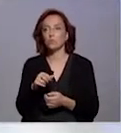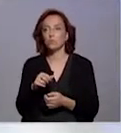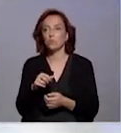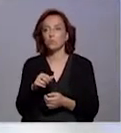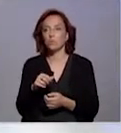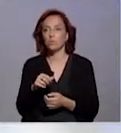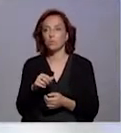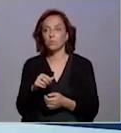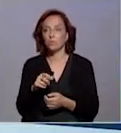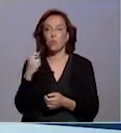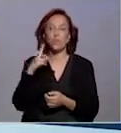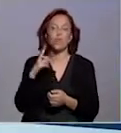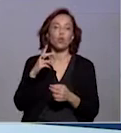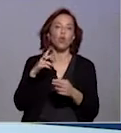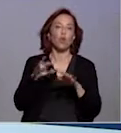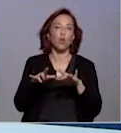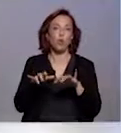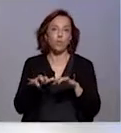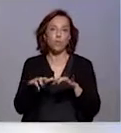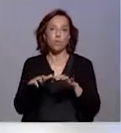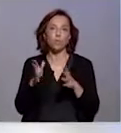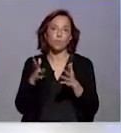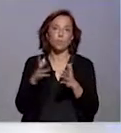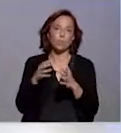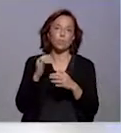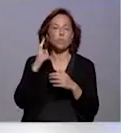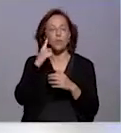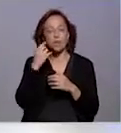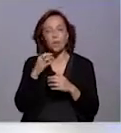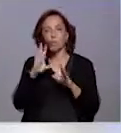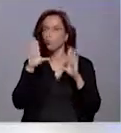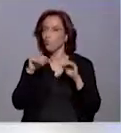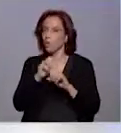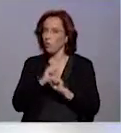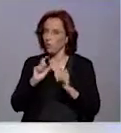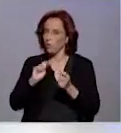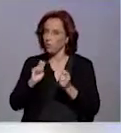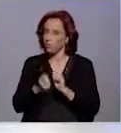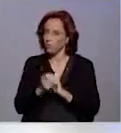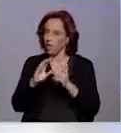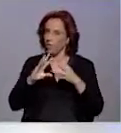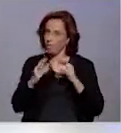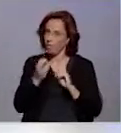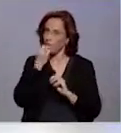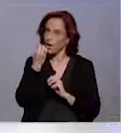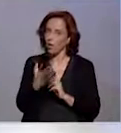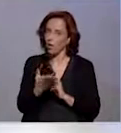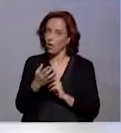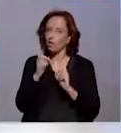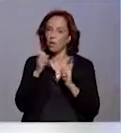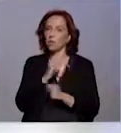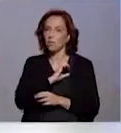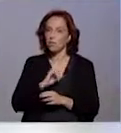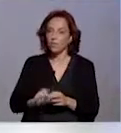en industria informática yo creo que todas tienen oportunidades de ajustarse y de mejorar y a veces hasta el propio estado